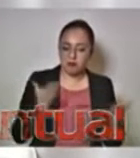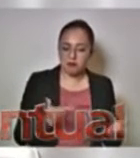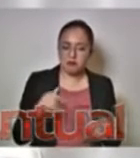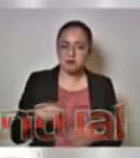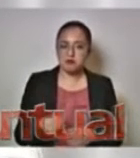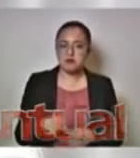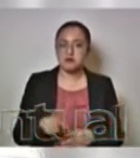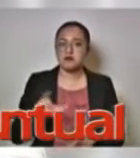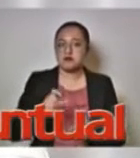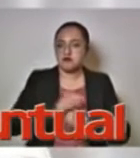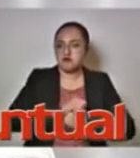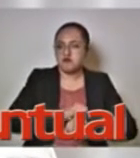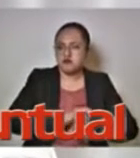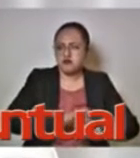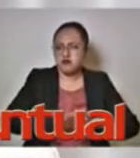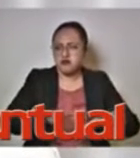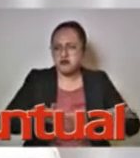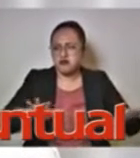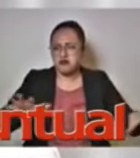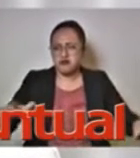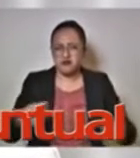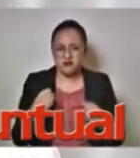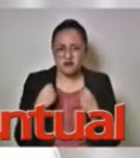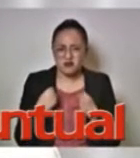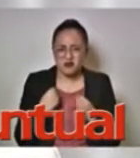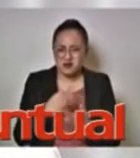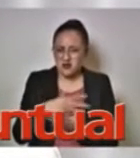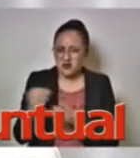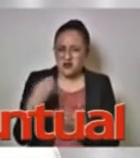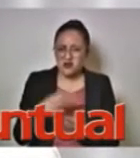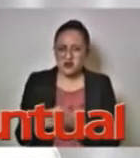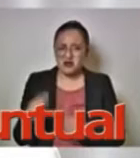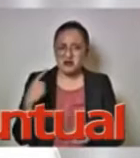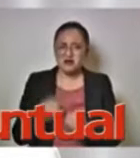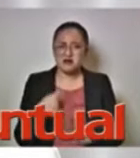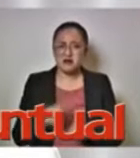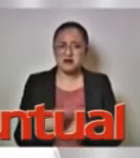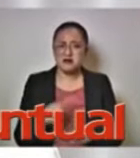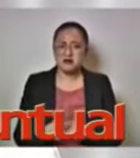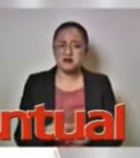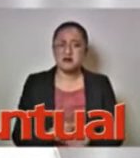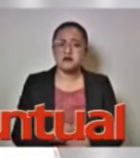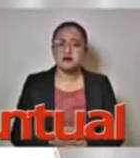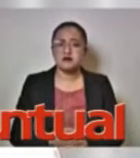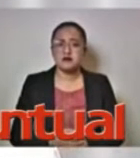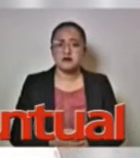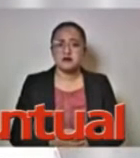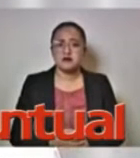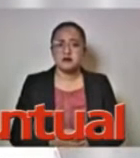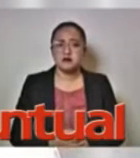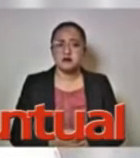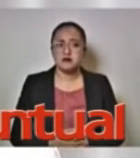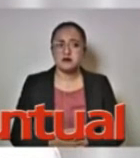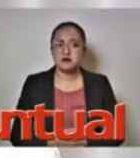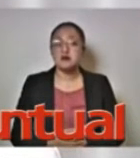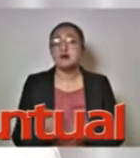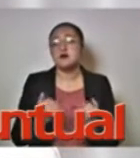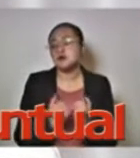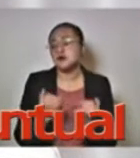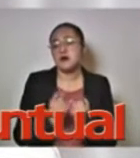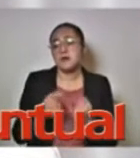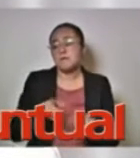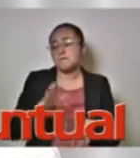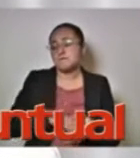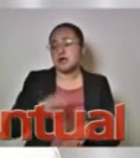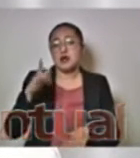que plagaron implantaron la enfermedad ahí se detonó todo